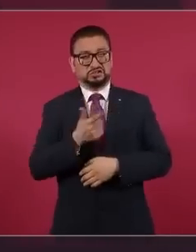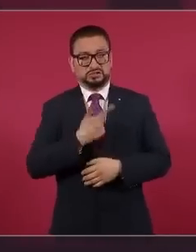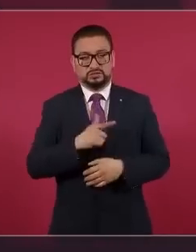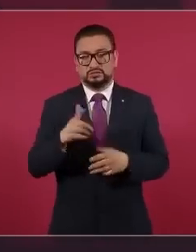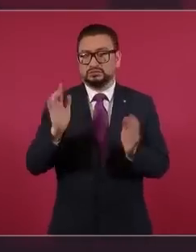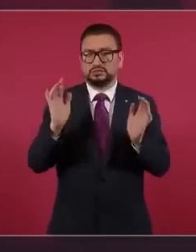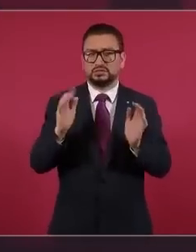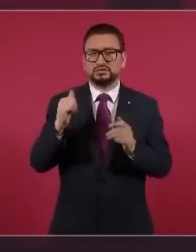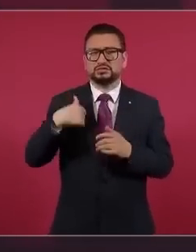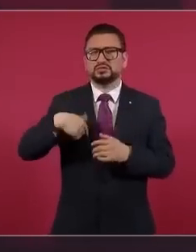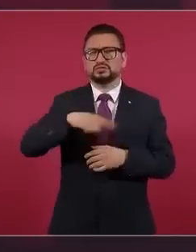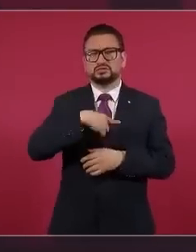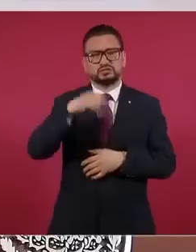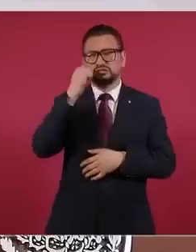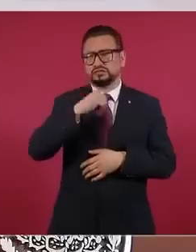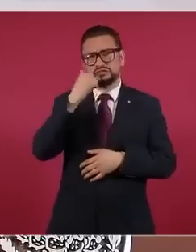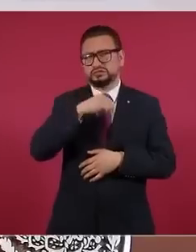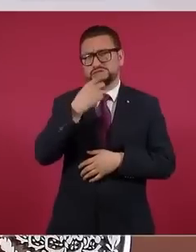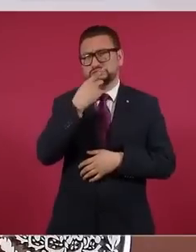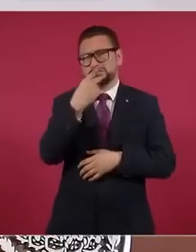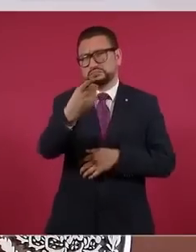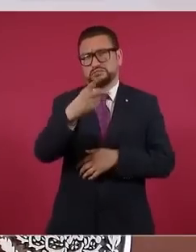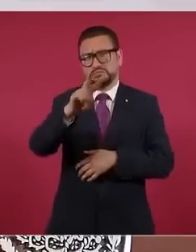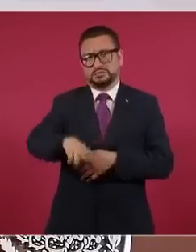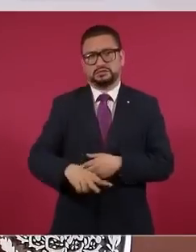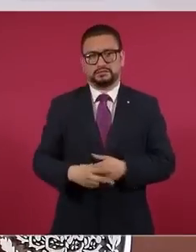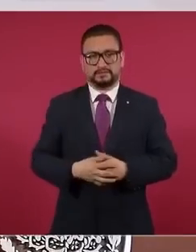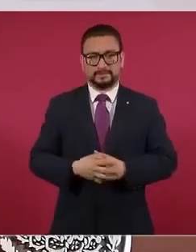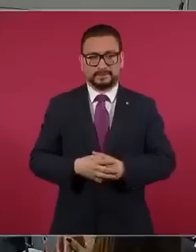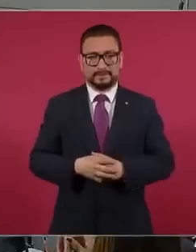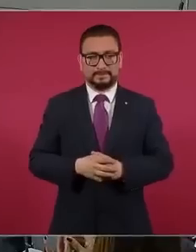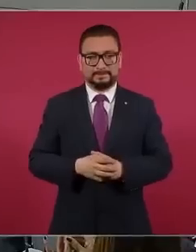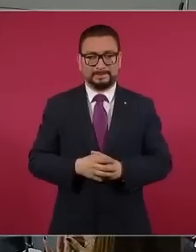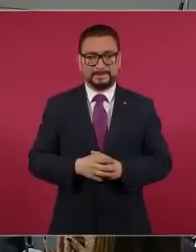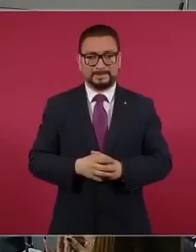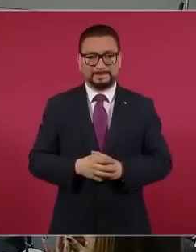pero siempre vamos a hablar con la verdad. ¿Ya le respondieron a los